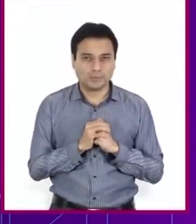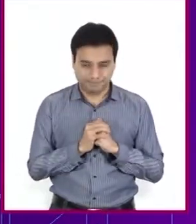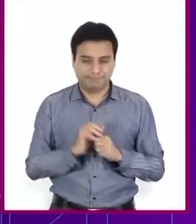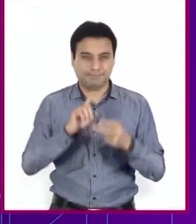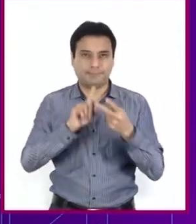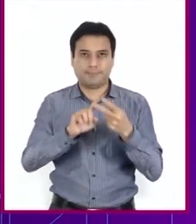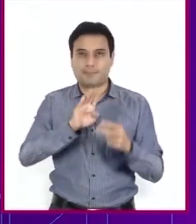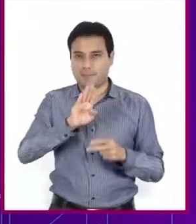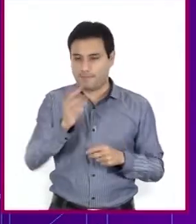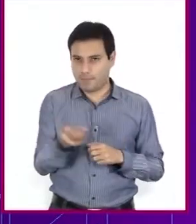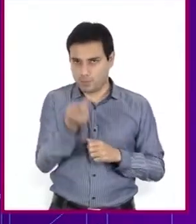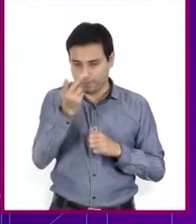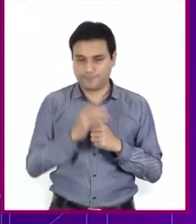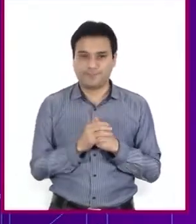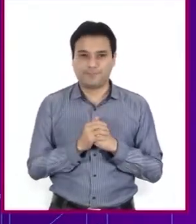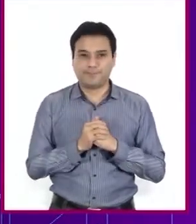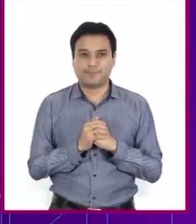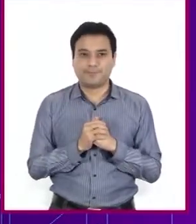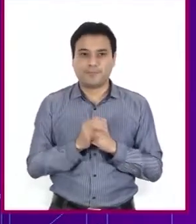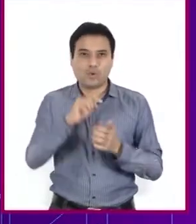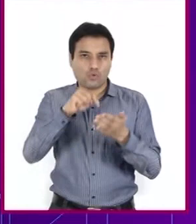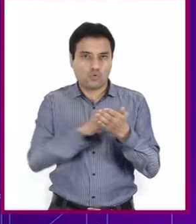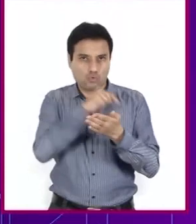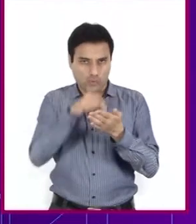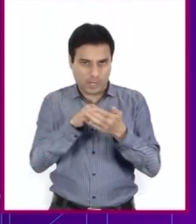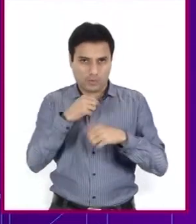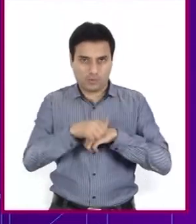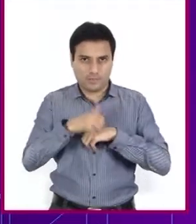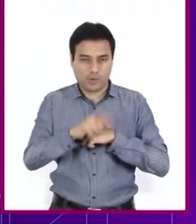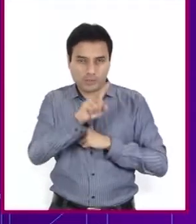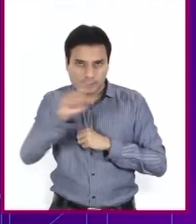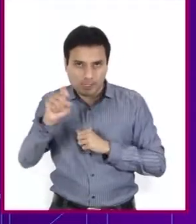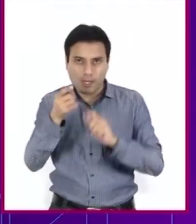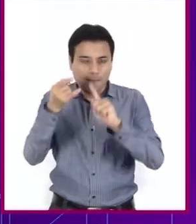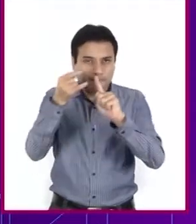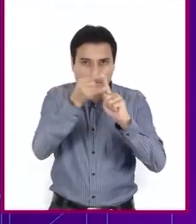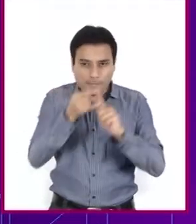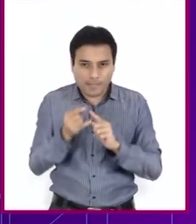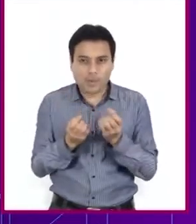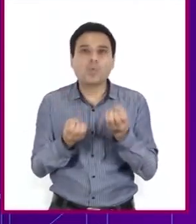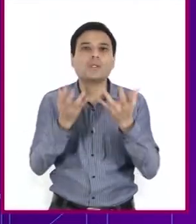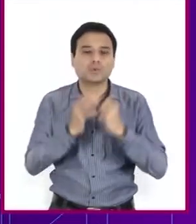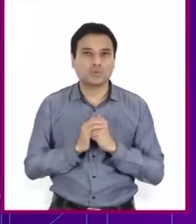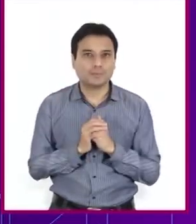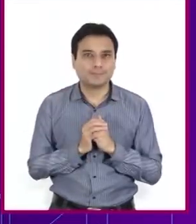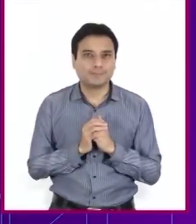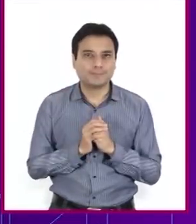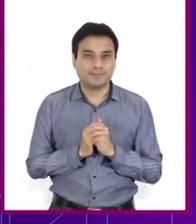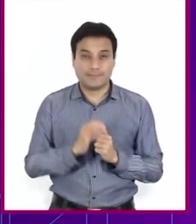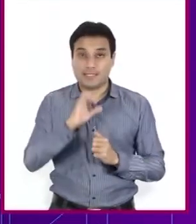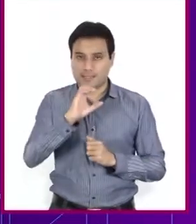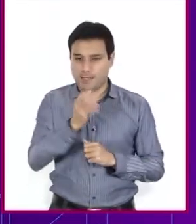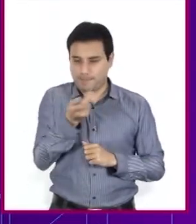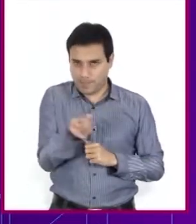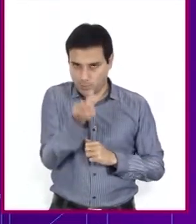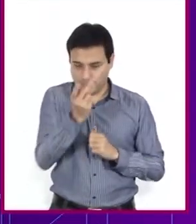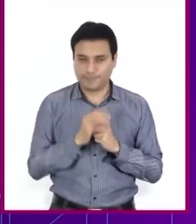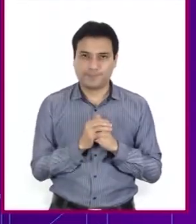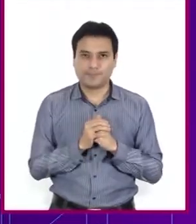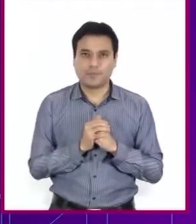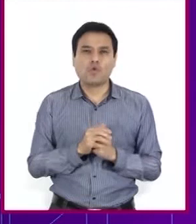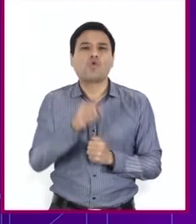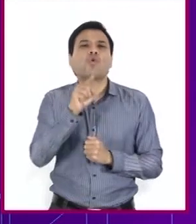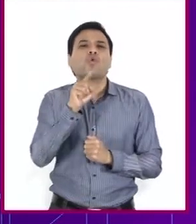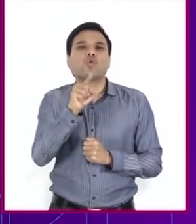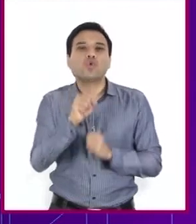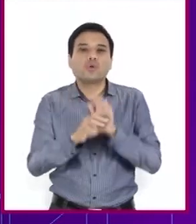B. ¿Cuántos cuadritos tendrá la figura 100? Inciso C. Encuentren una expresión